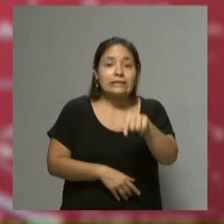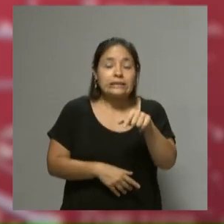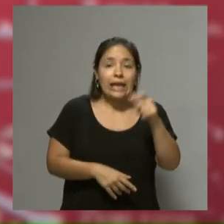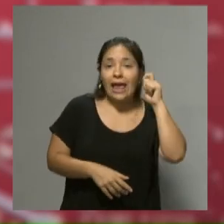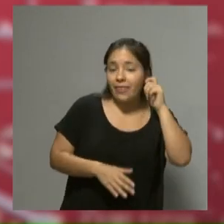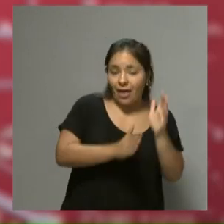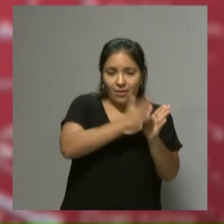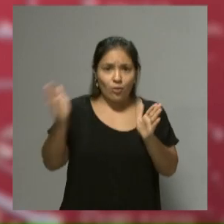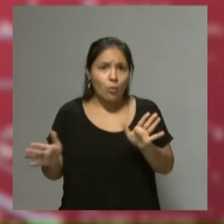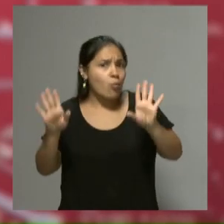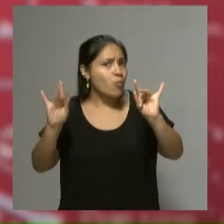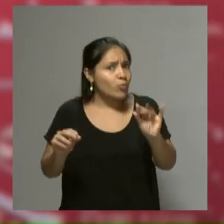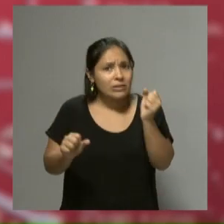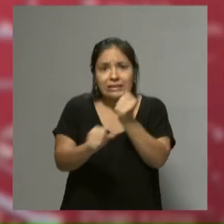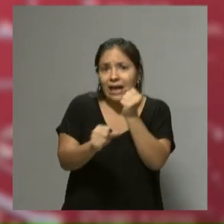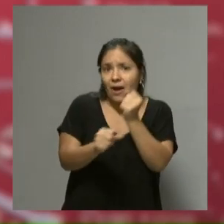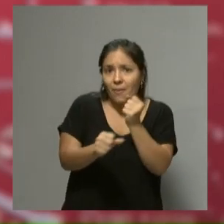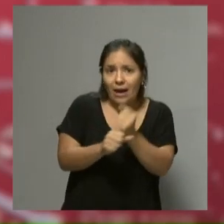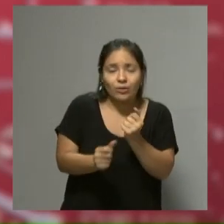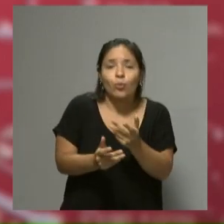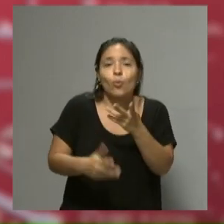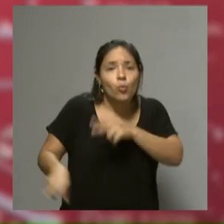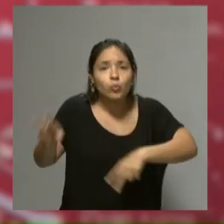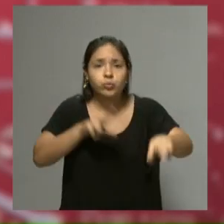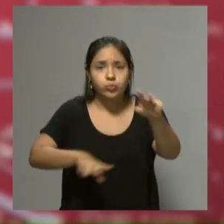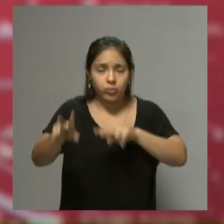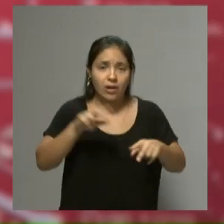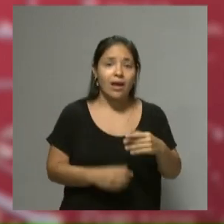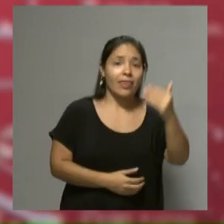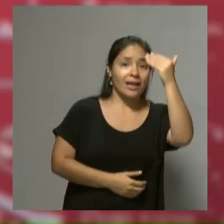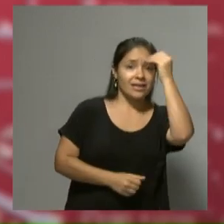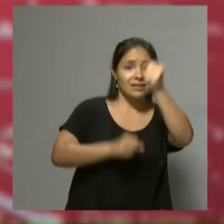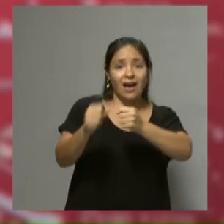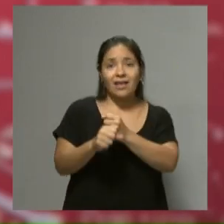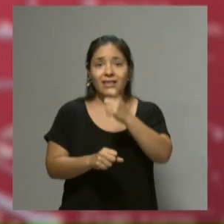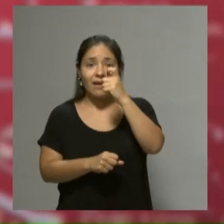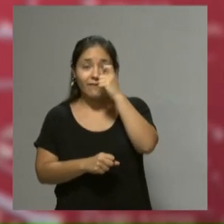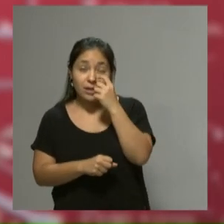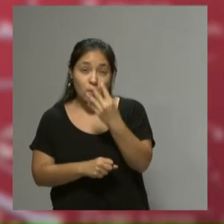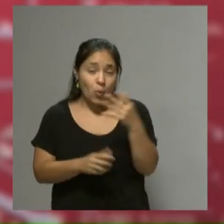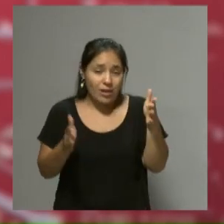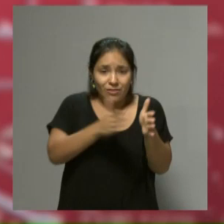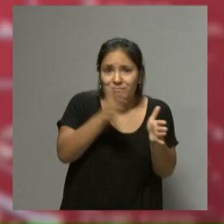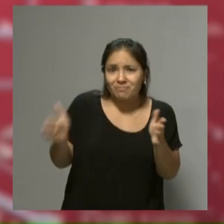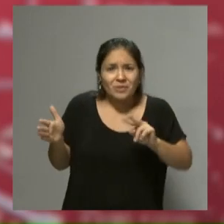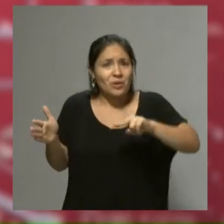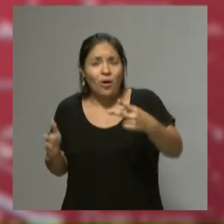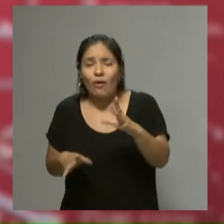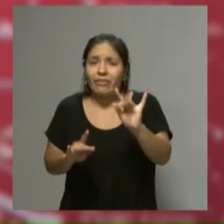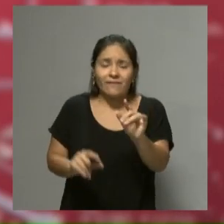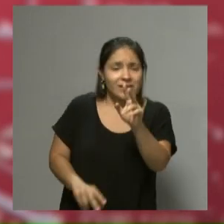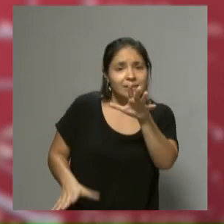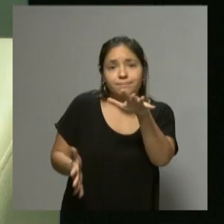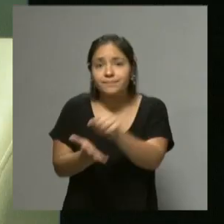primer empleo es difícil. Y de 15 a 24 años, dices, es la brecha más complicada. A ver, hay dos